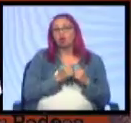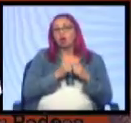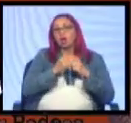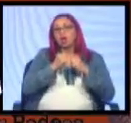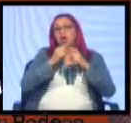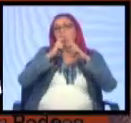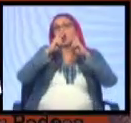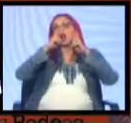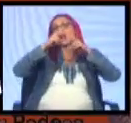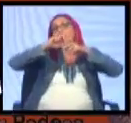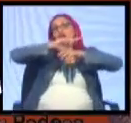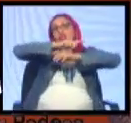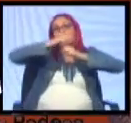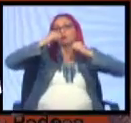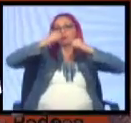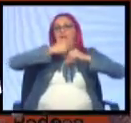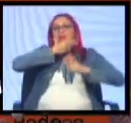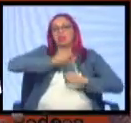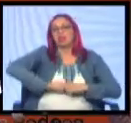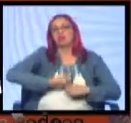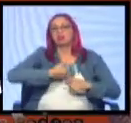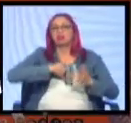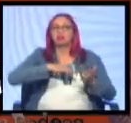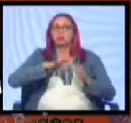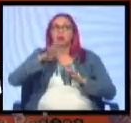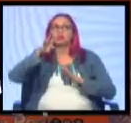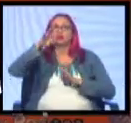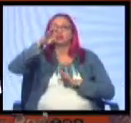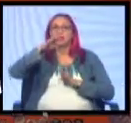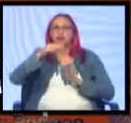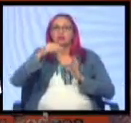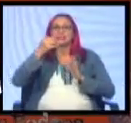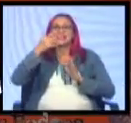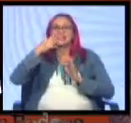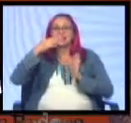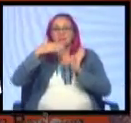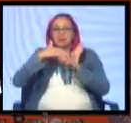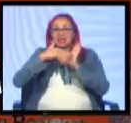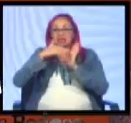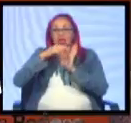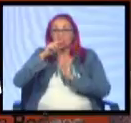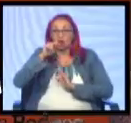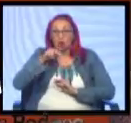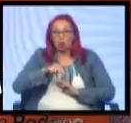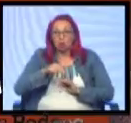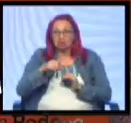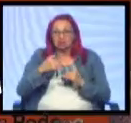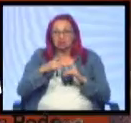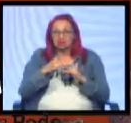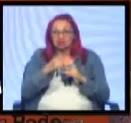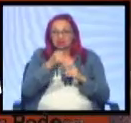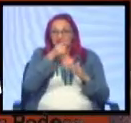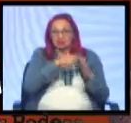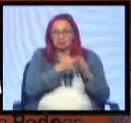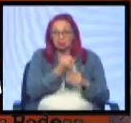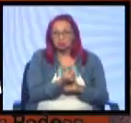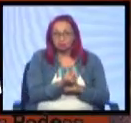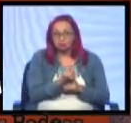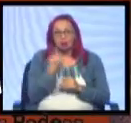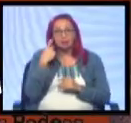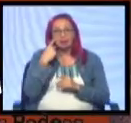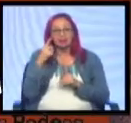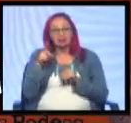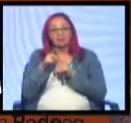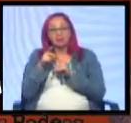navideño generamos unos 415 millones de colones en impuestos para